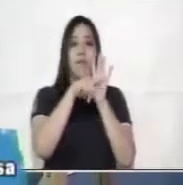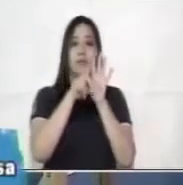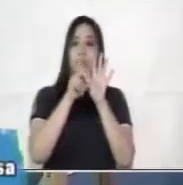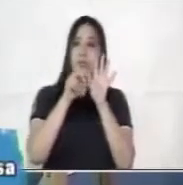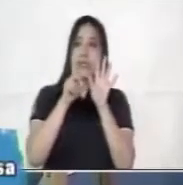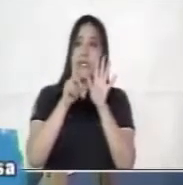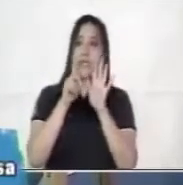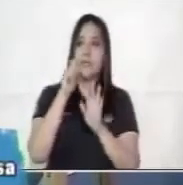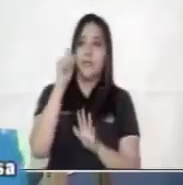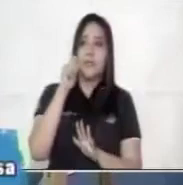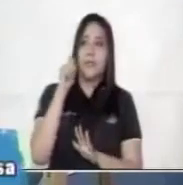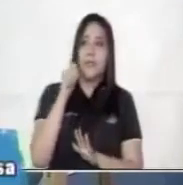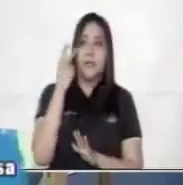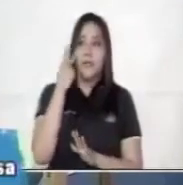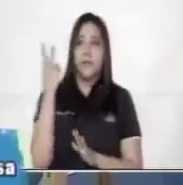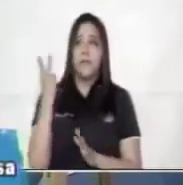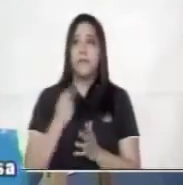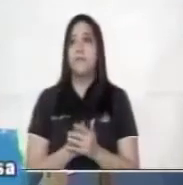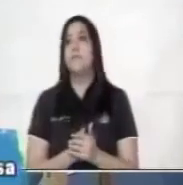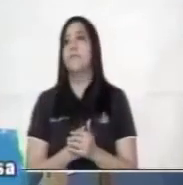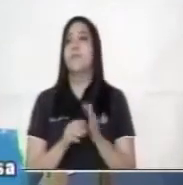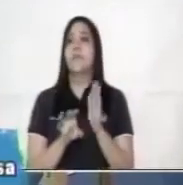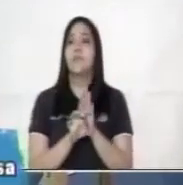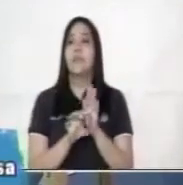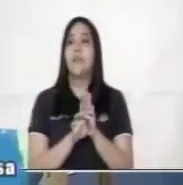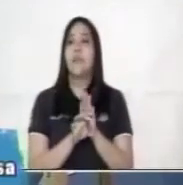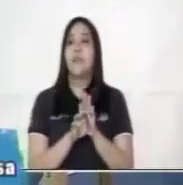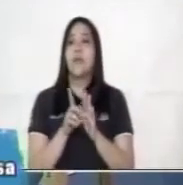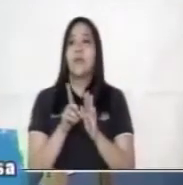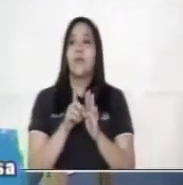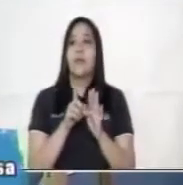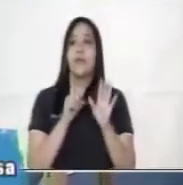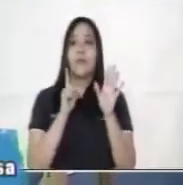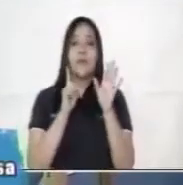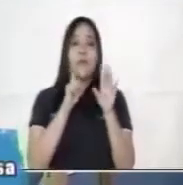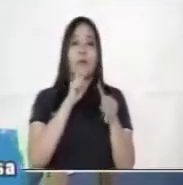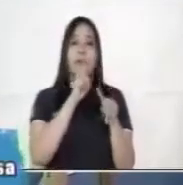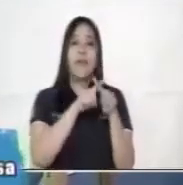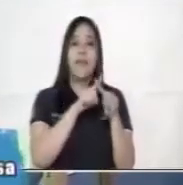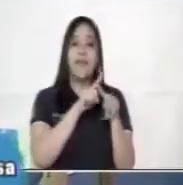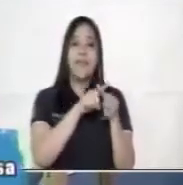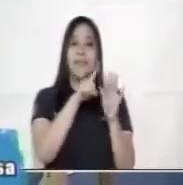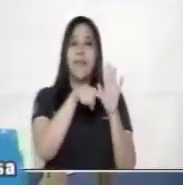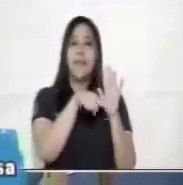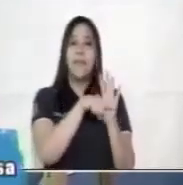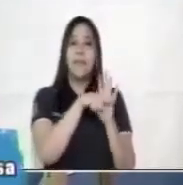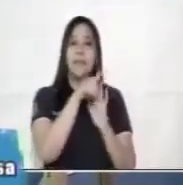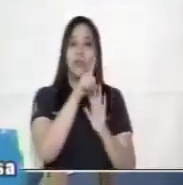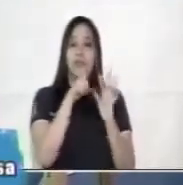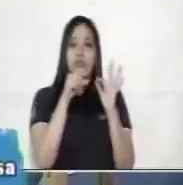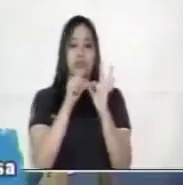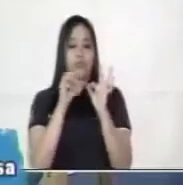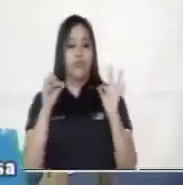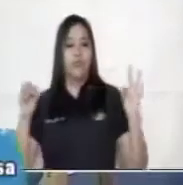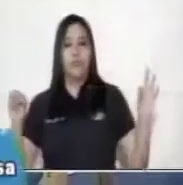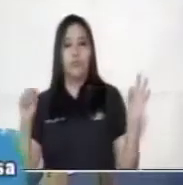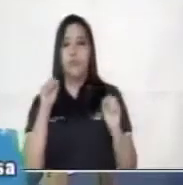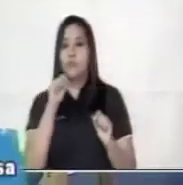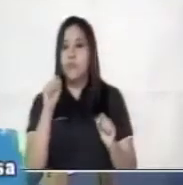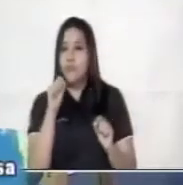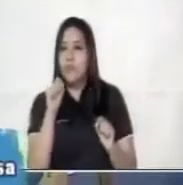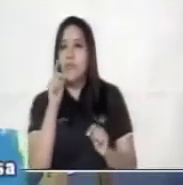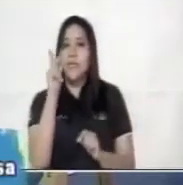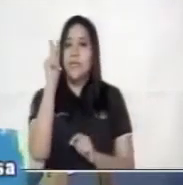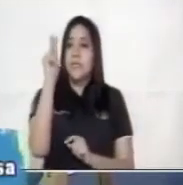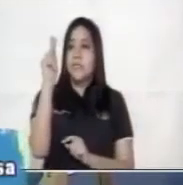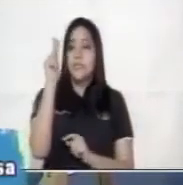6. Cuando X es menos 1 y Y es menos 12. Cuando X es menos